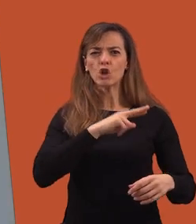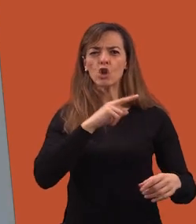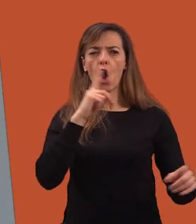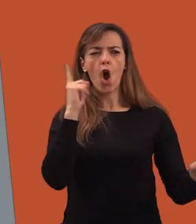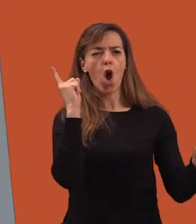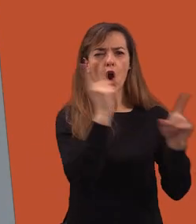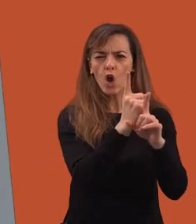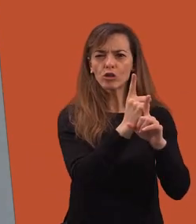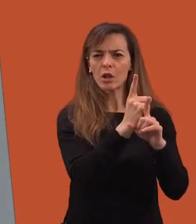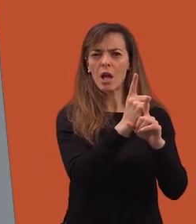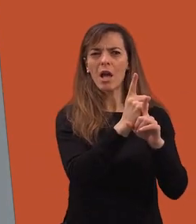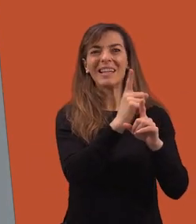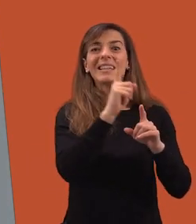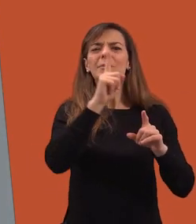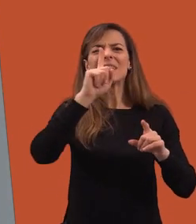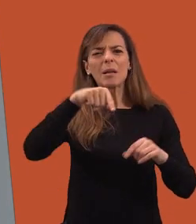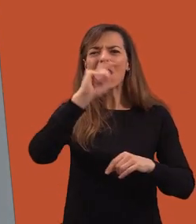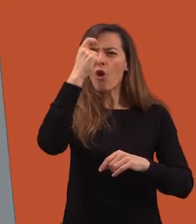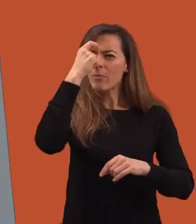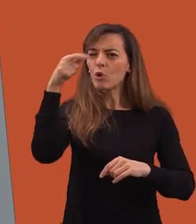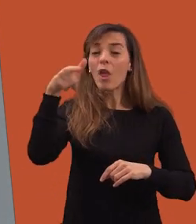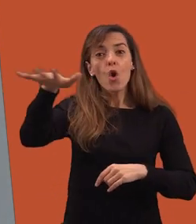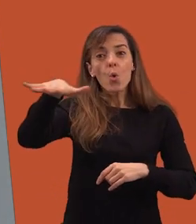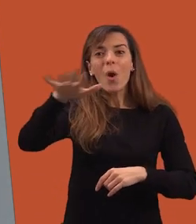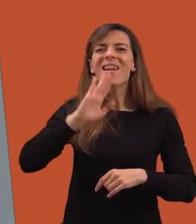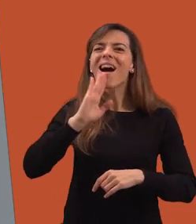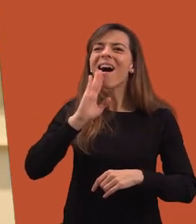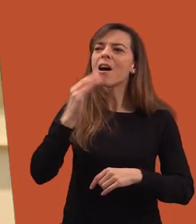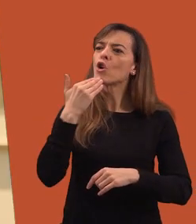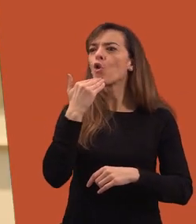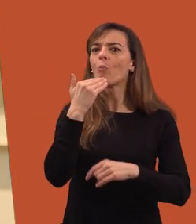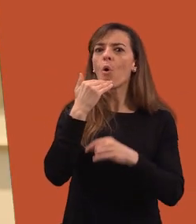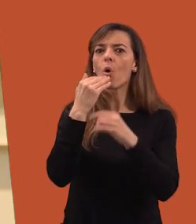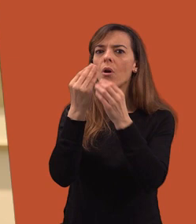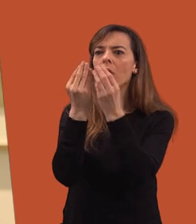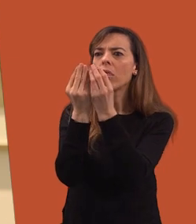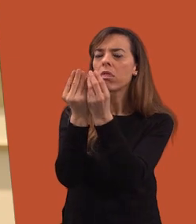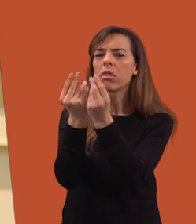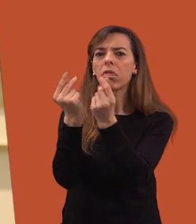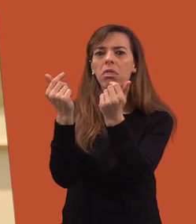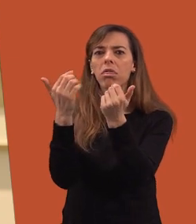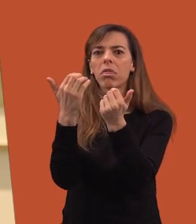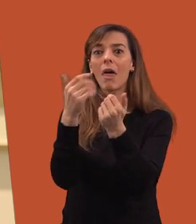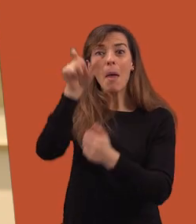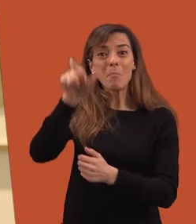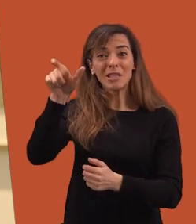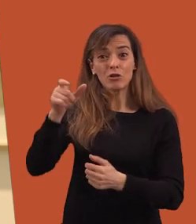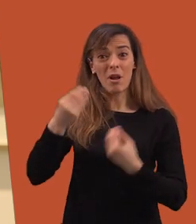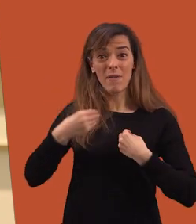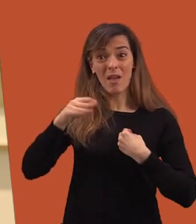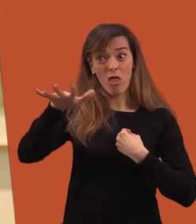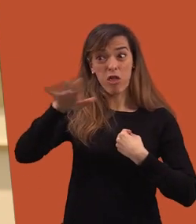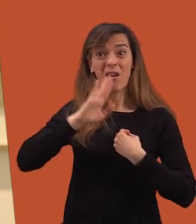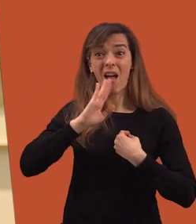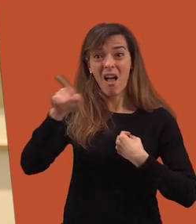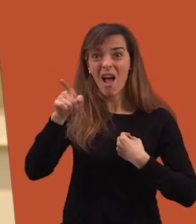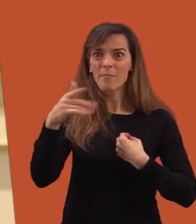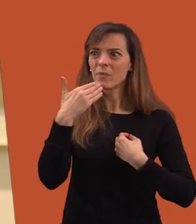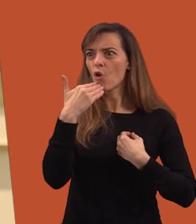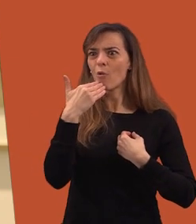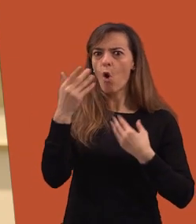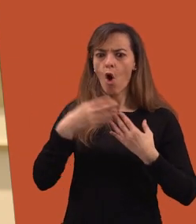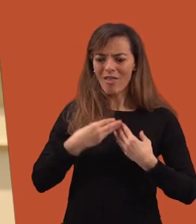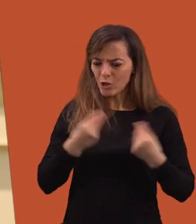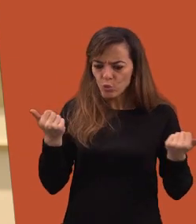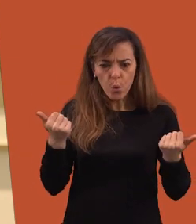bueno y también de disolución en el lugar que muchas veces están tan desnudos de todo han perdido